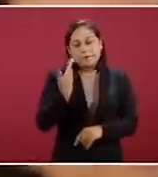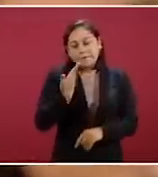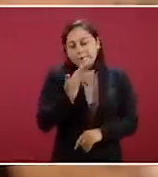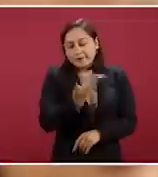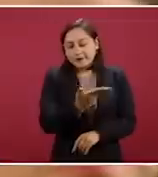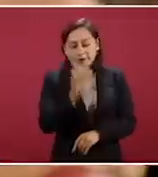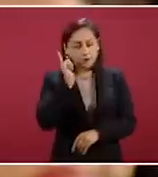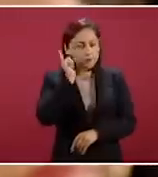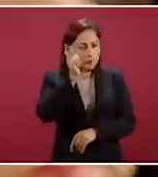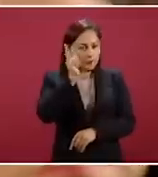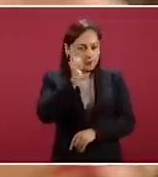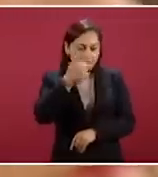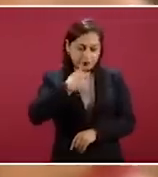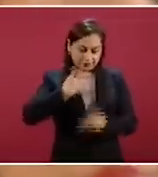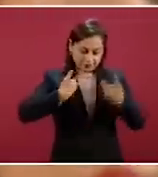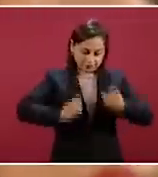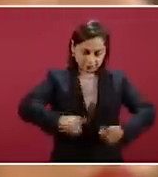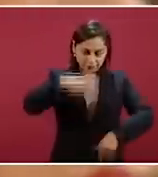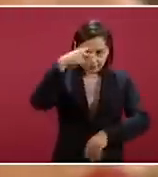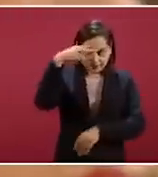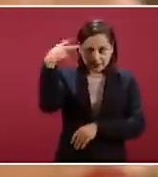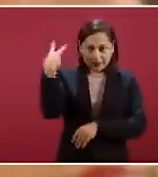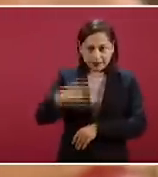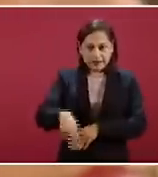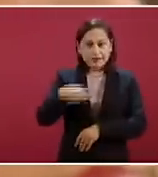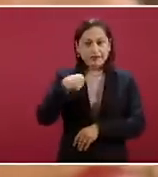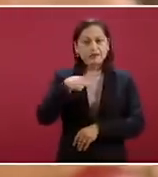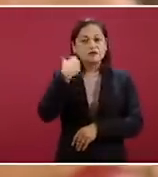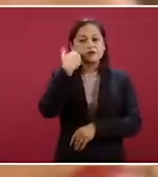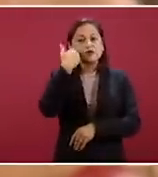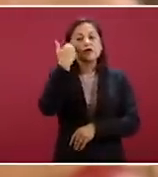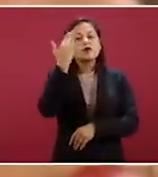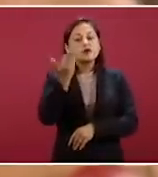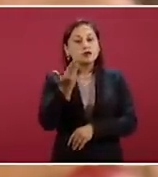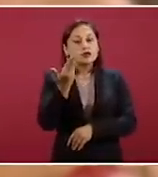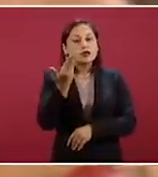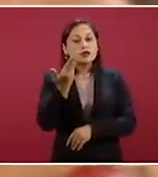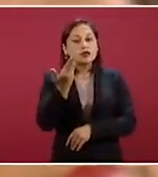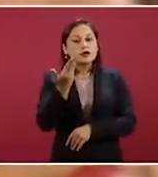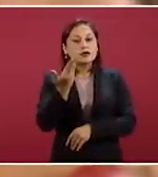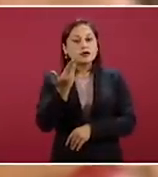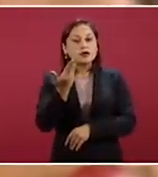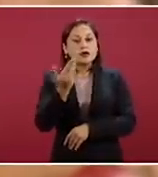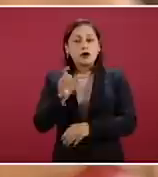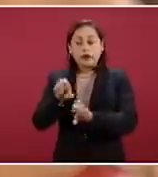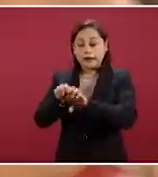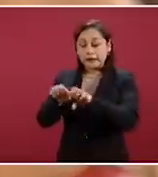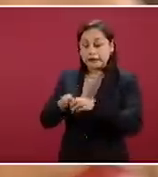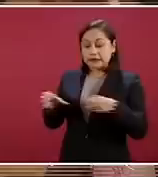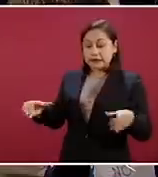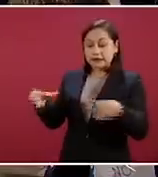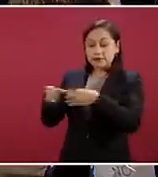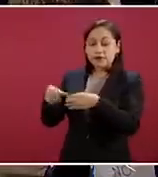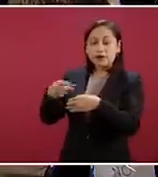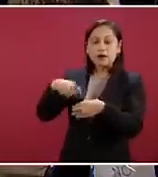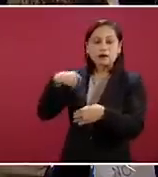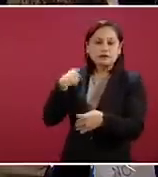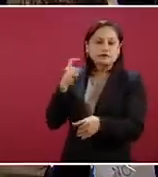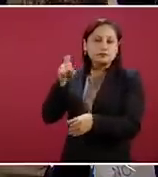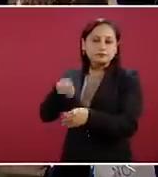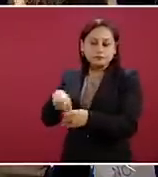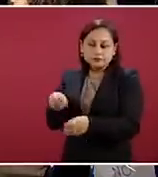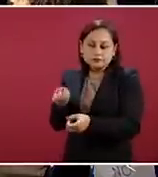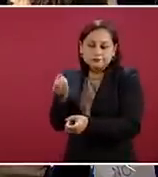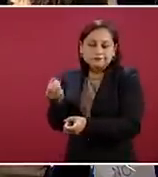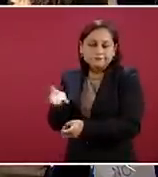mexicana, como mexicana a participar en algunas sugerencias para el estudio de la cartilla. Sí, ahora